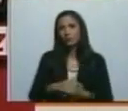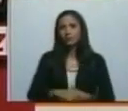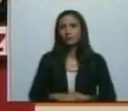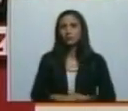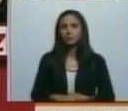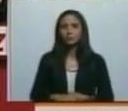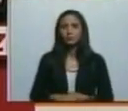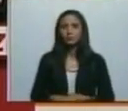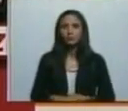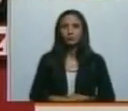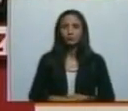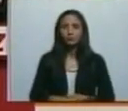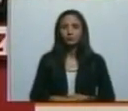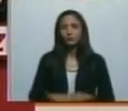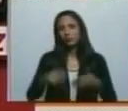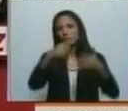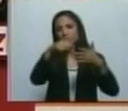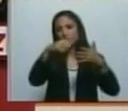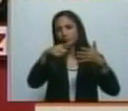Pastrana.